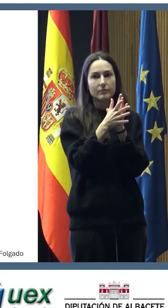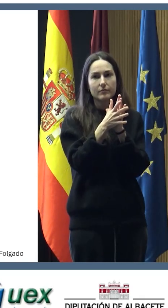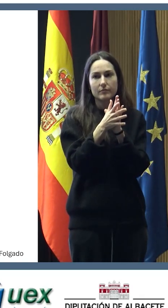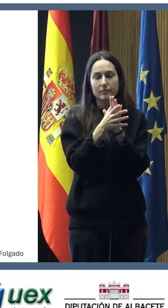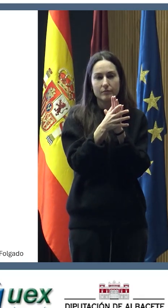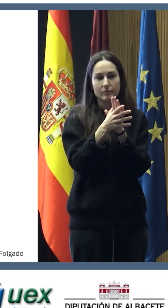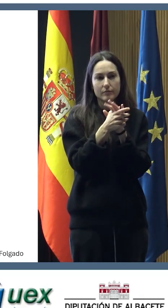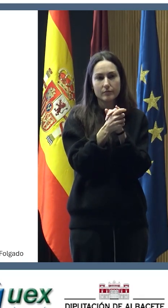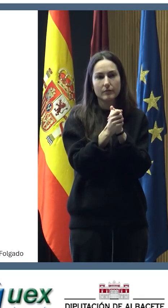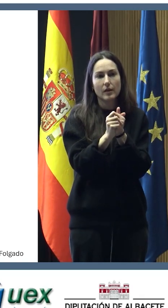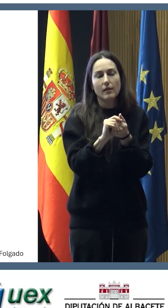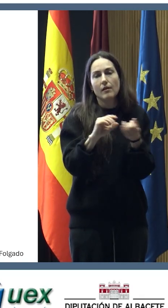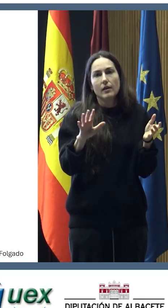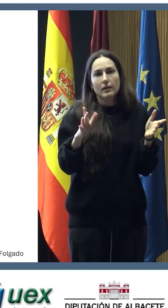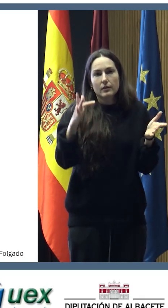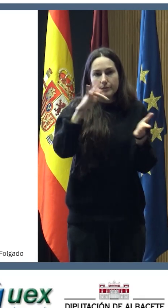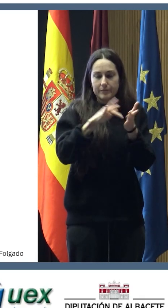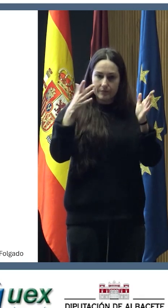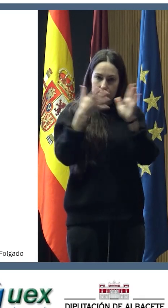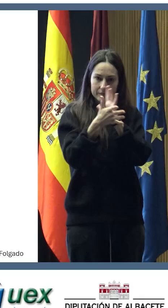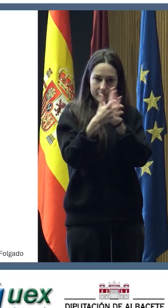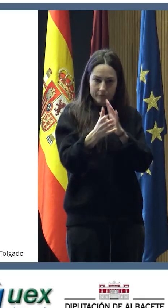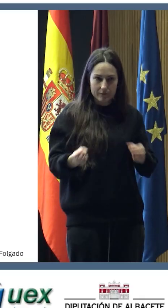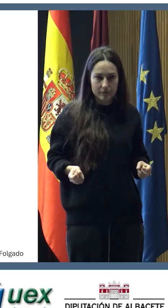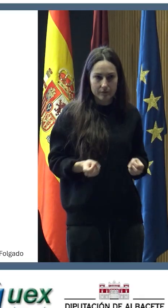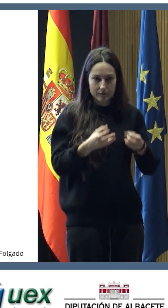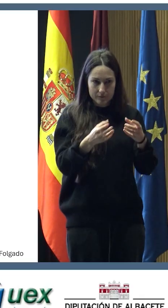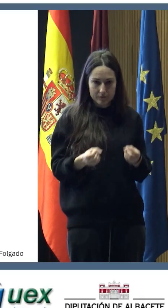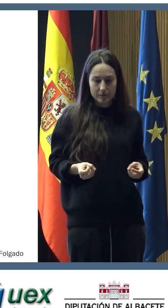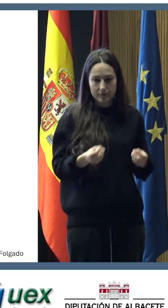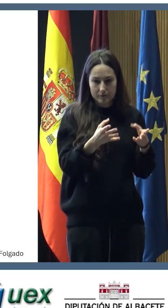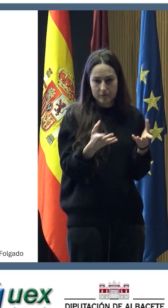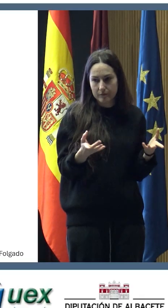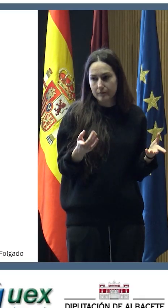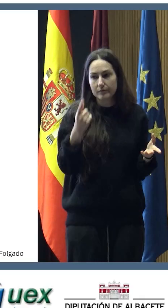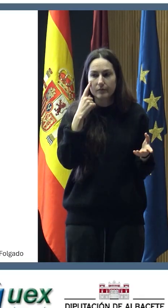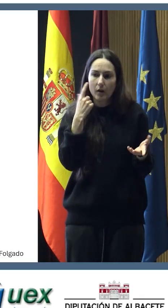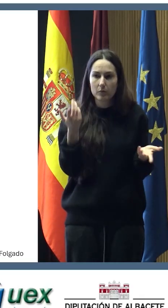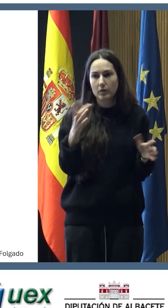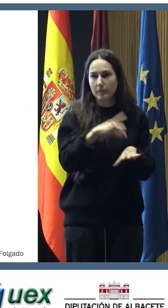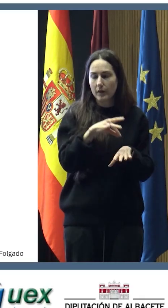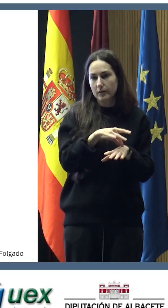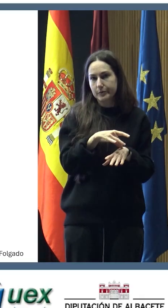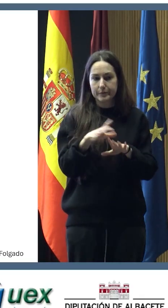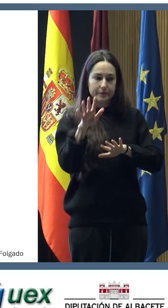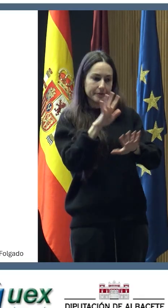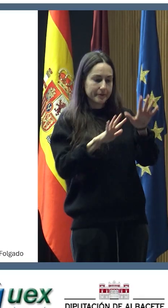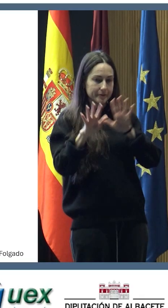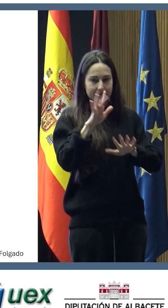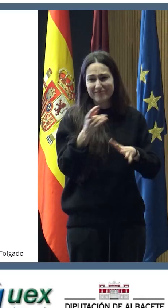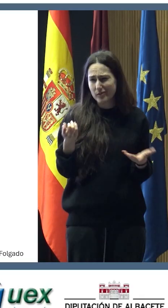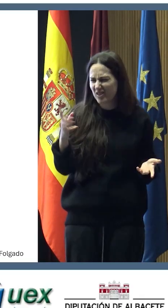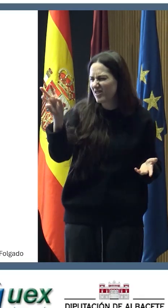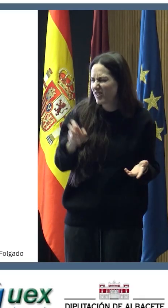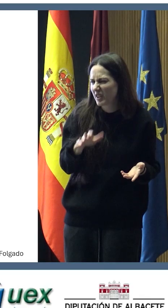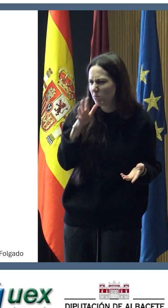de contar, que eso también puede hacer que el médico pues se despiste un poco, ¿no? Vamos a ver, ¿a qué venías,